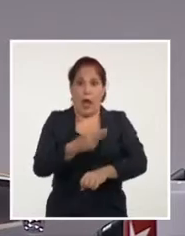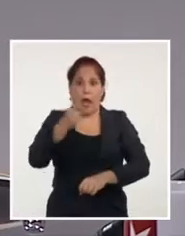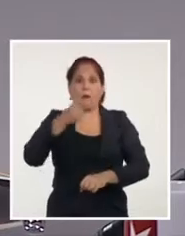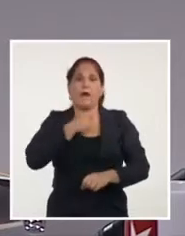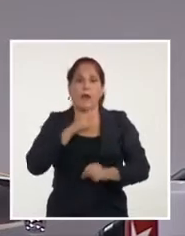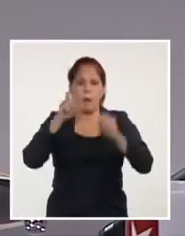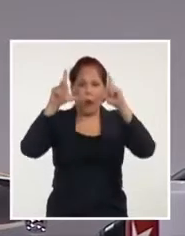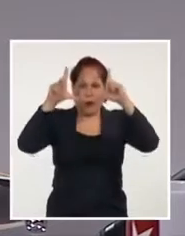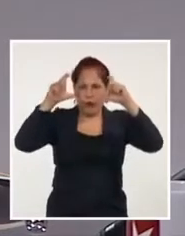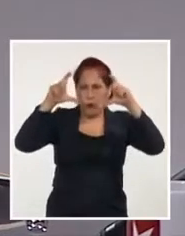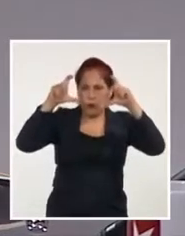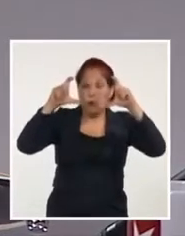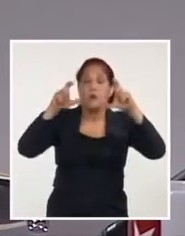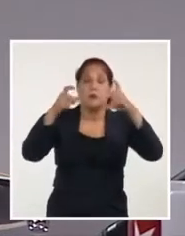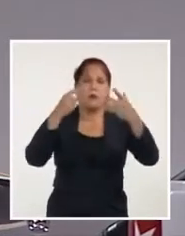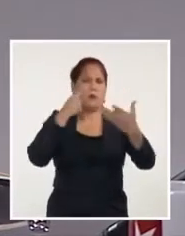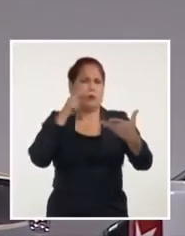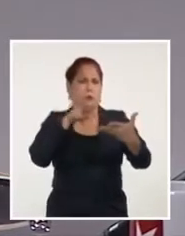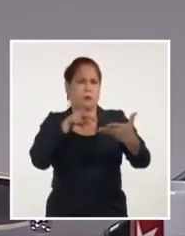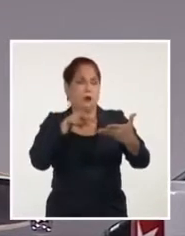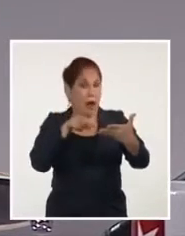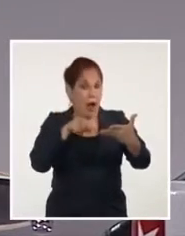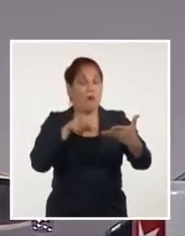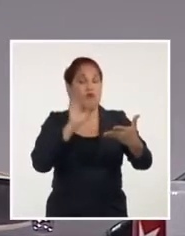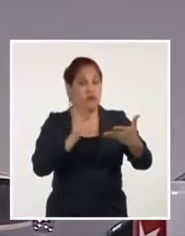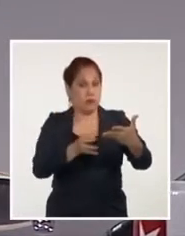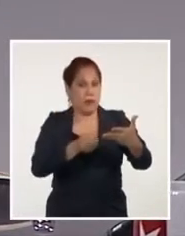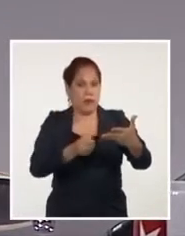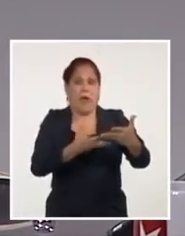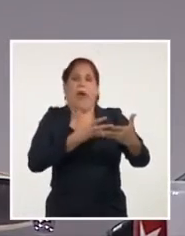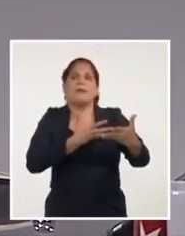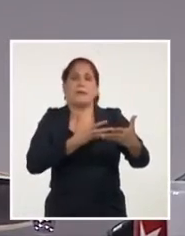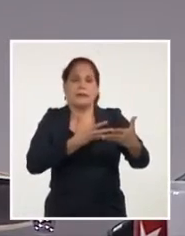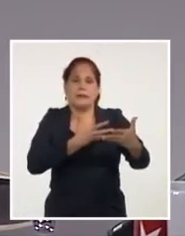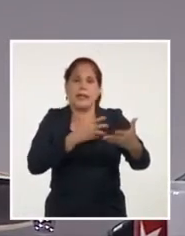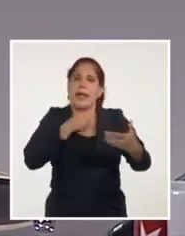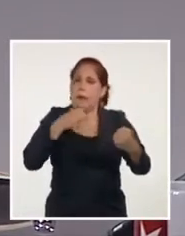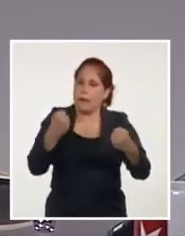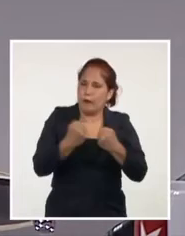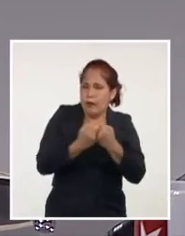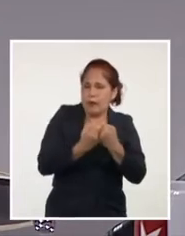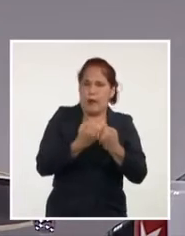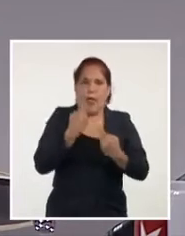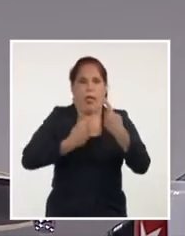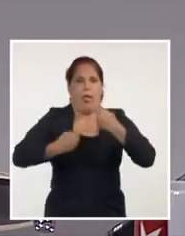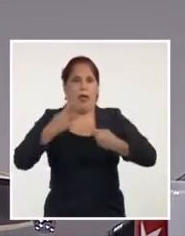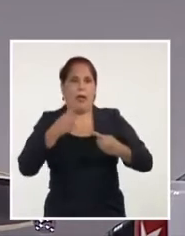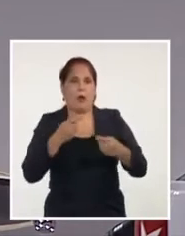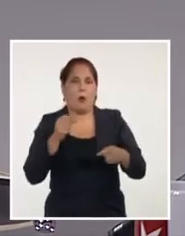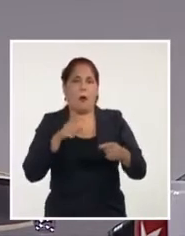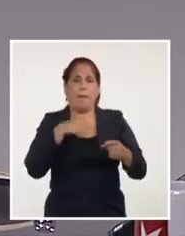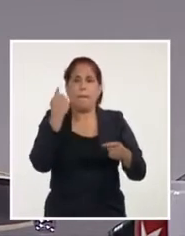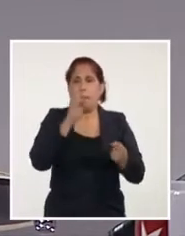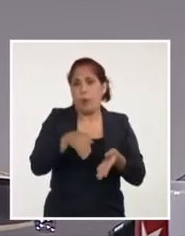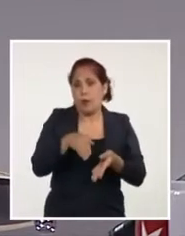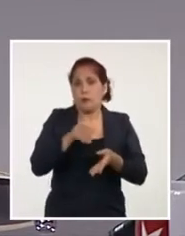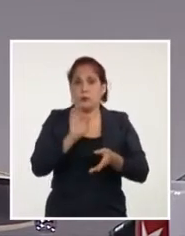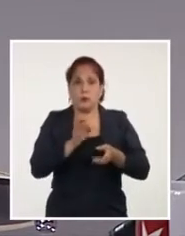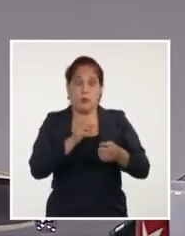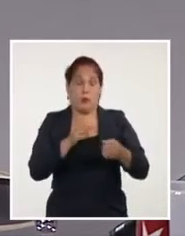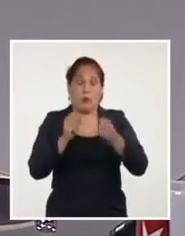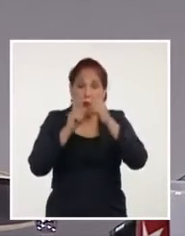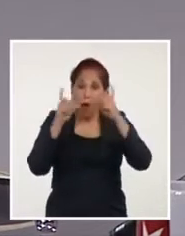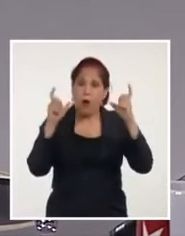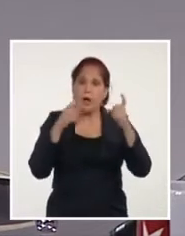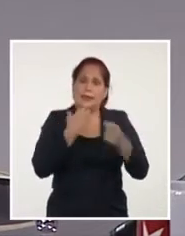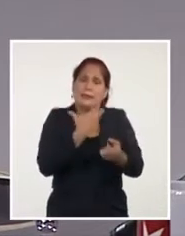parte de la realidad, los llamados encuadres, obviamente ahí siempre hay un sesgo del que lo hace, del que lo dice. Si